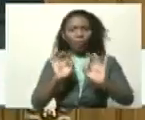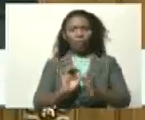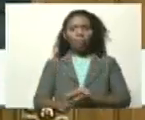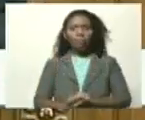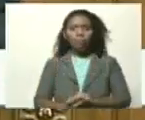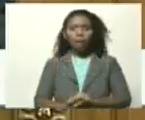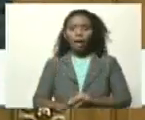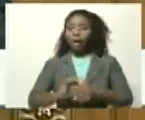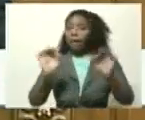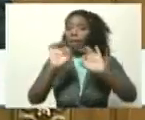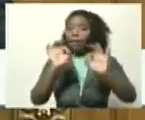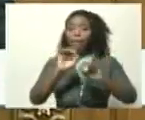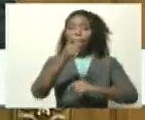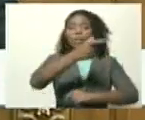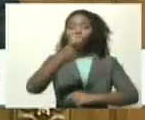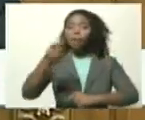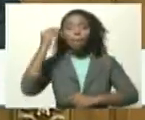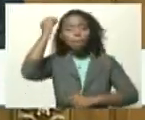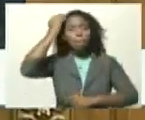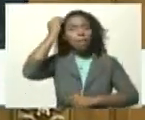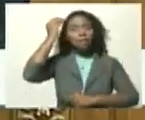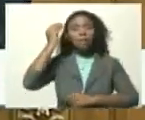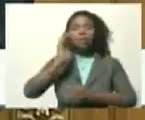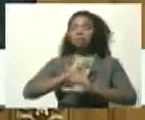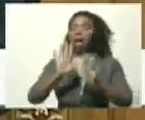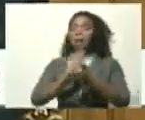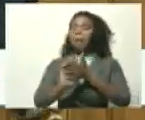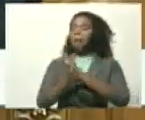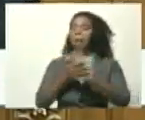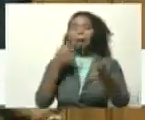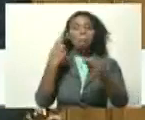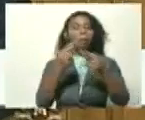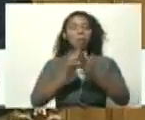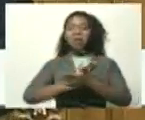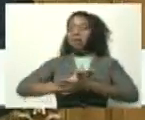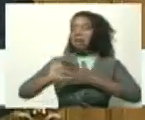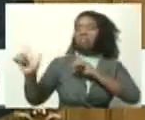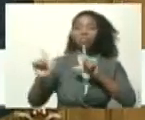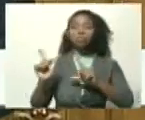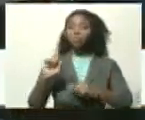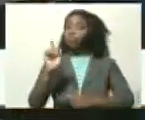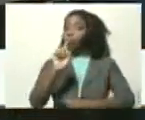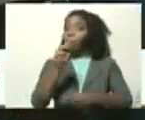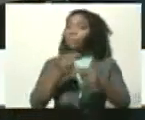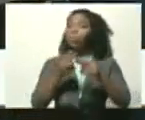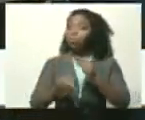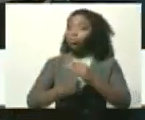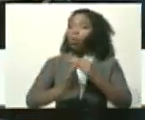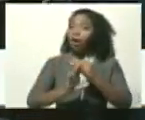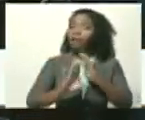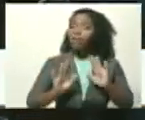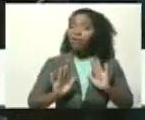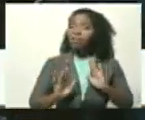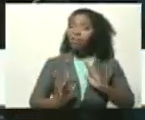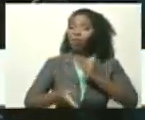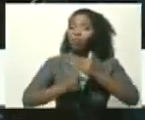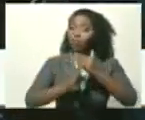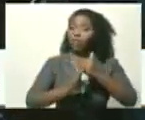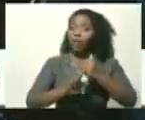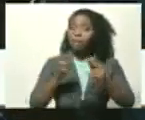Nadie vaya a pensar que ya el peligro pasó, no, el peligro está latente. El peligro está